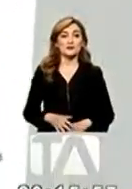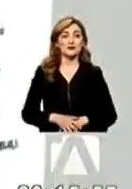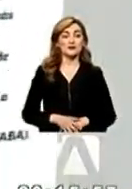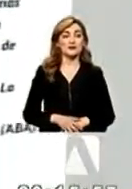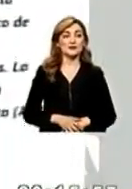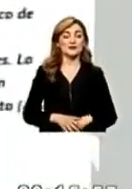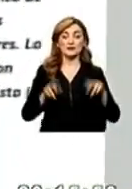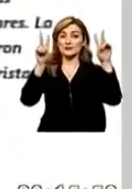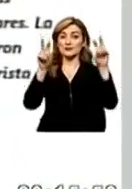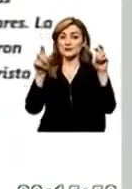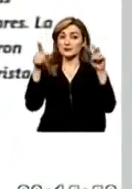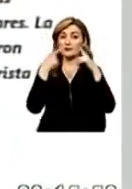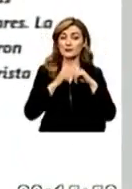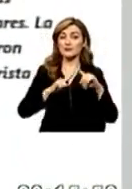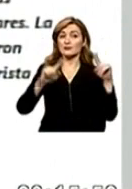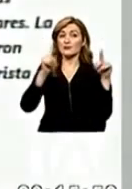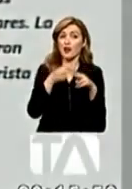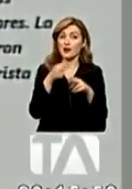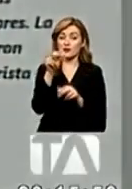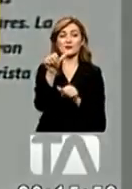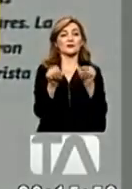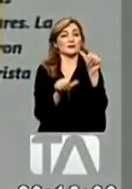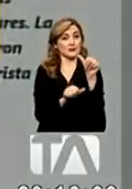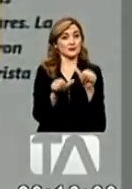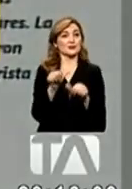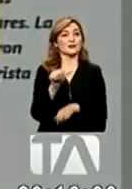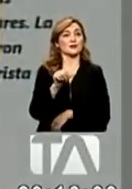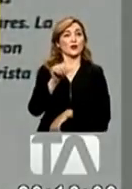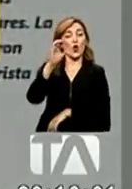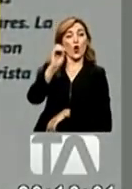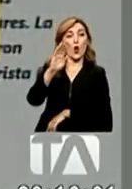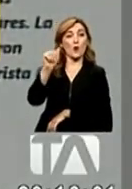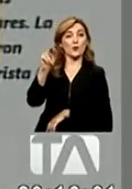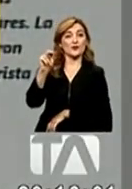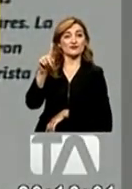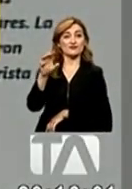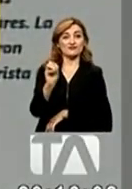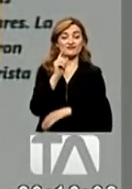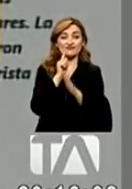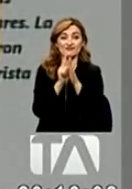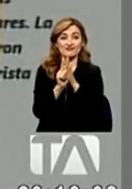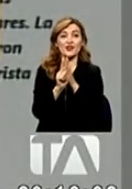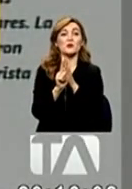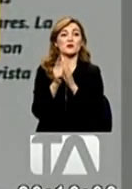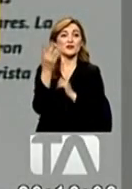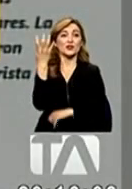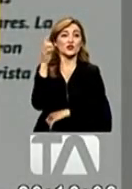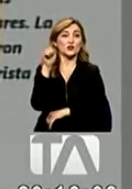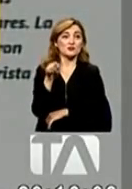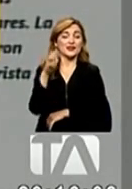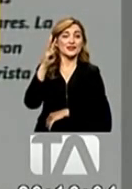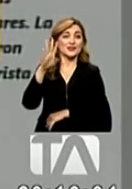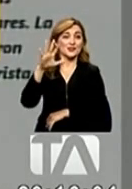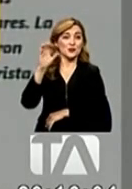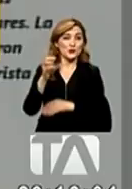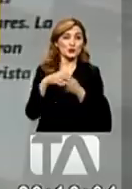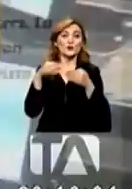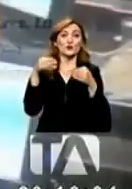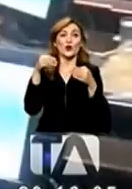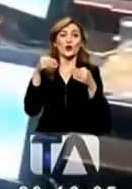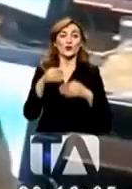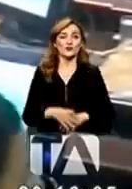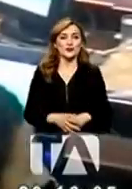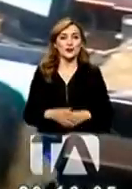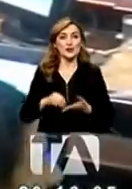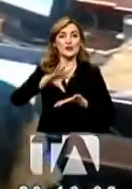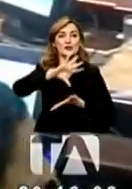Código Vidrio publicaba que otra ex asesora de Vicuña, Carla Obando, denunció que hizo depósitos por 14.650 dólares. Mientras